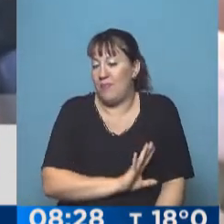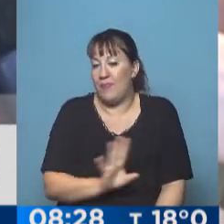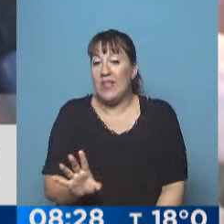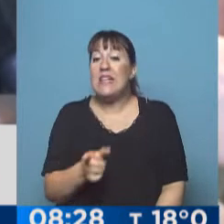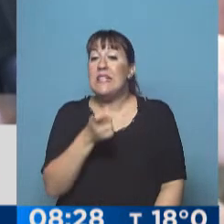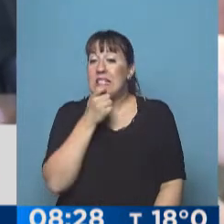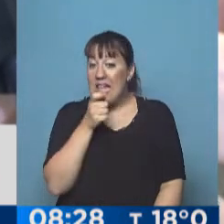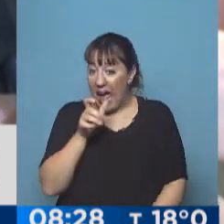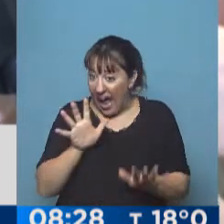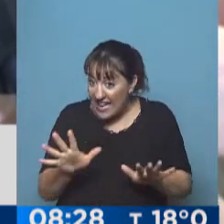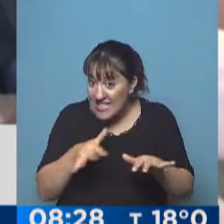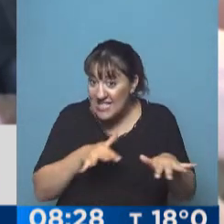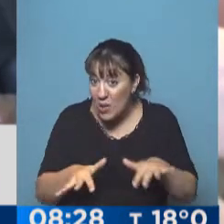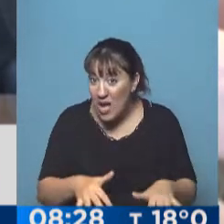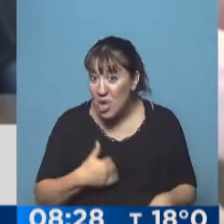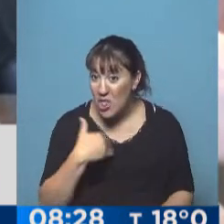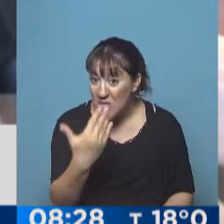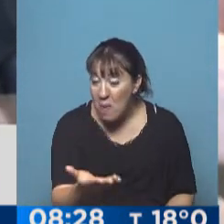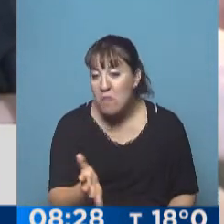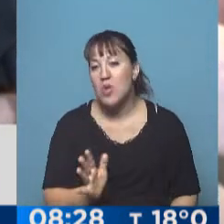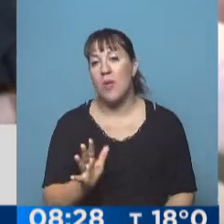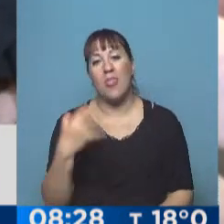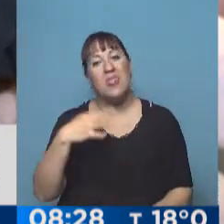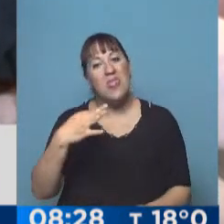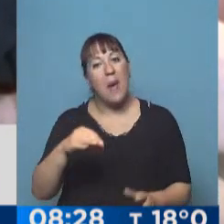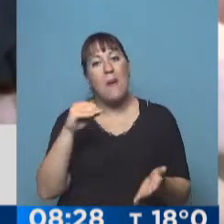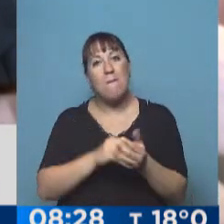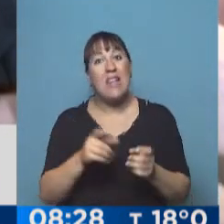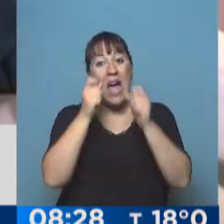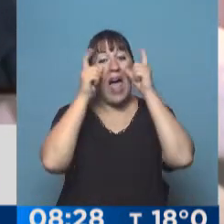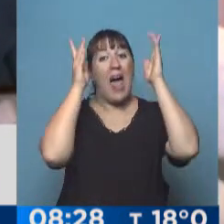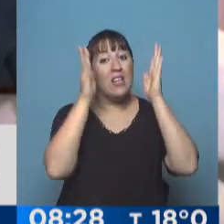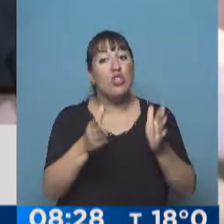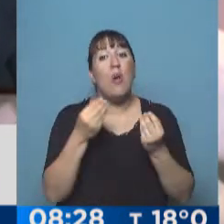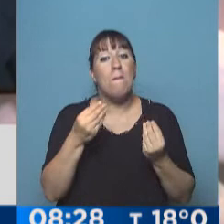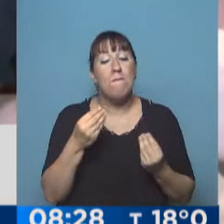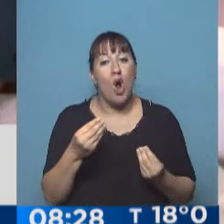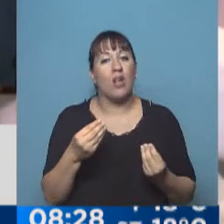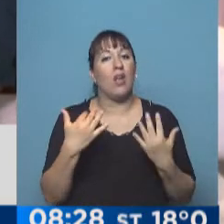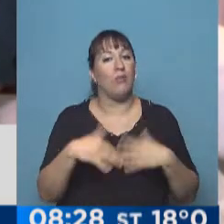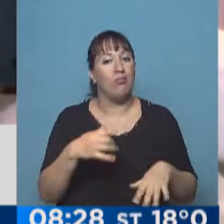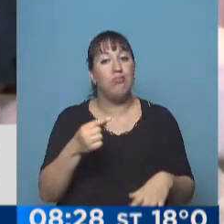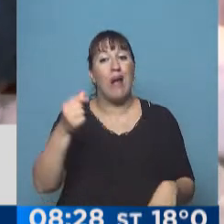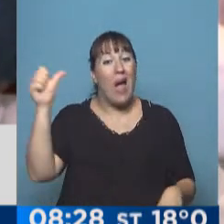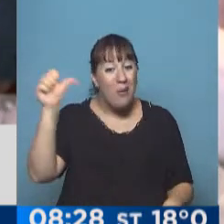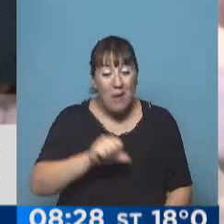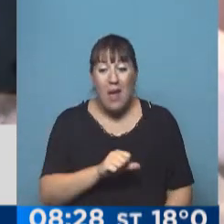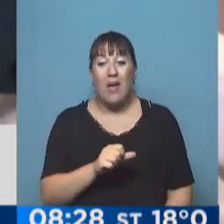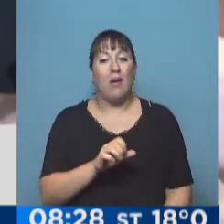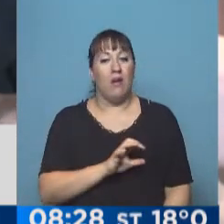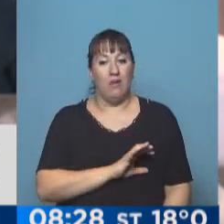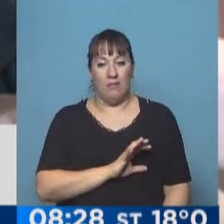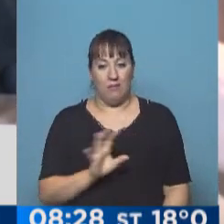si esta va a ser la situación a la que nos vamos a encontrar bueno prestarle atención porque va a tener una evaluación que va a estar avalada por una